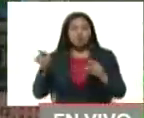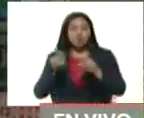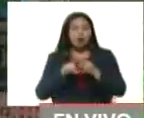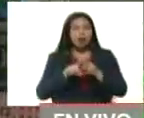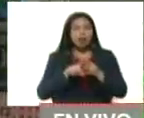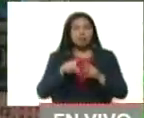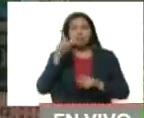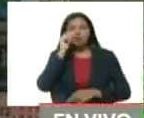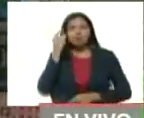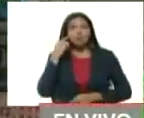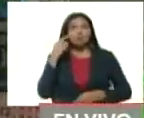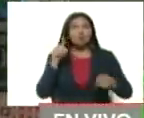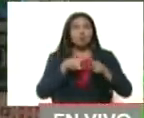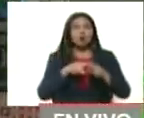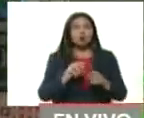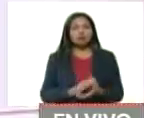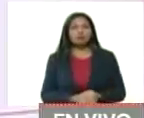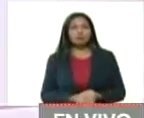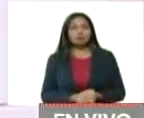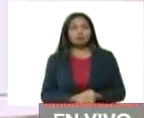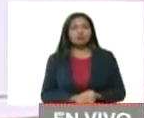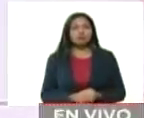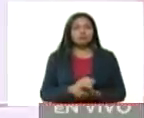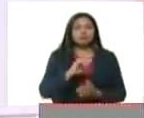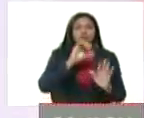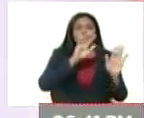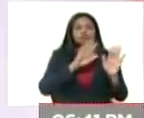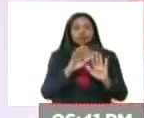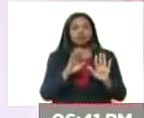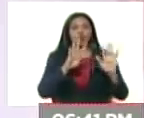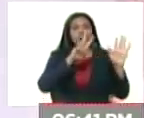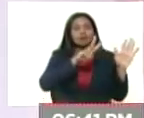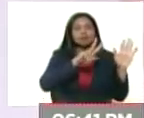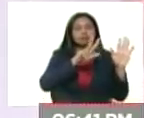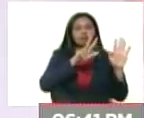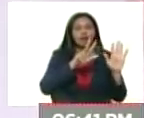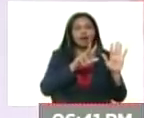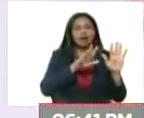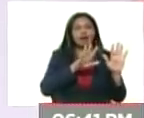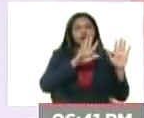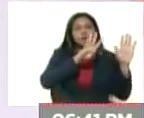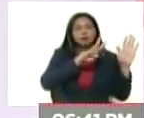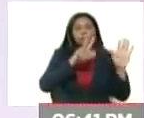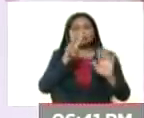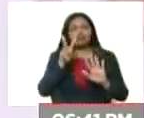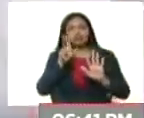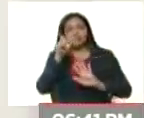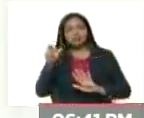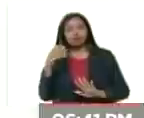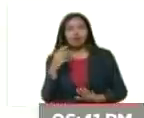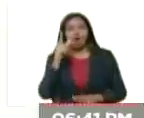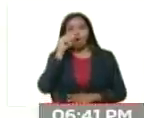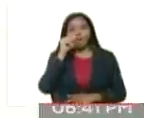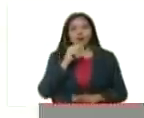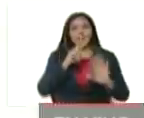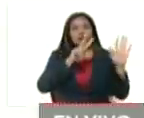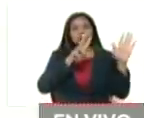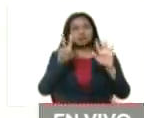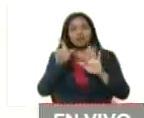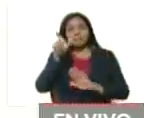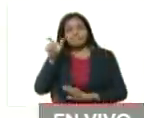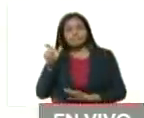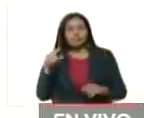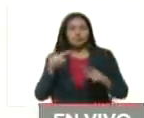mantiene casi 50-50, 97 pacientes del sexo masculino, 96